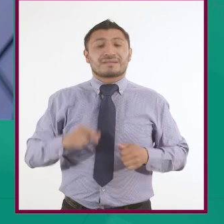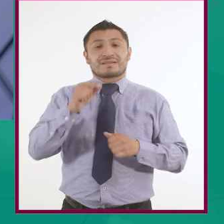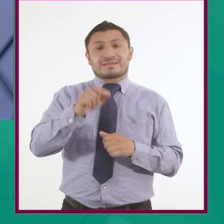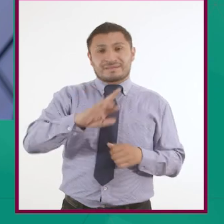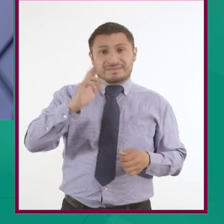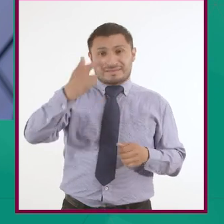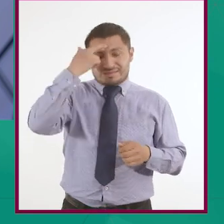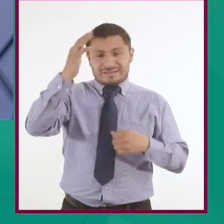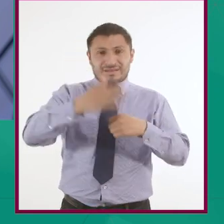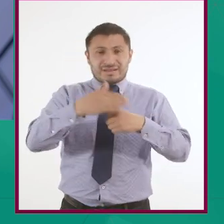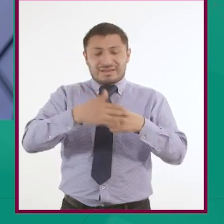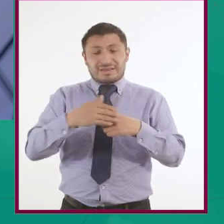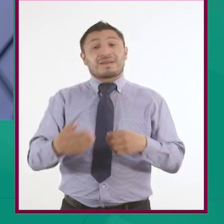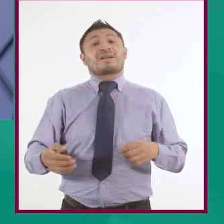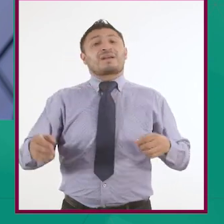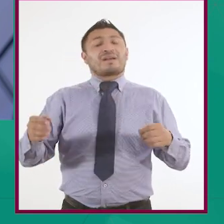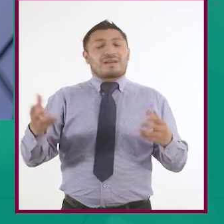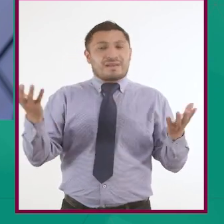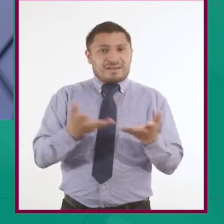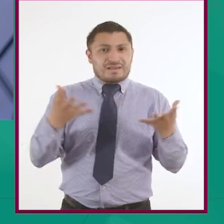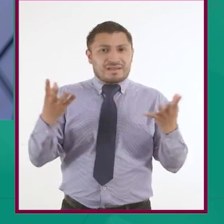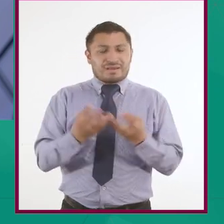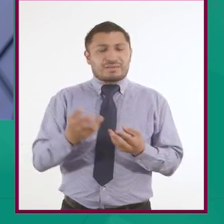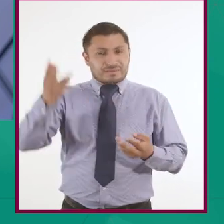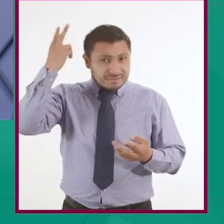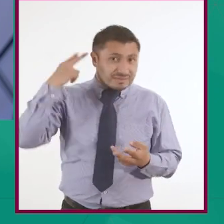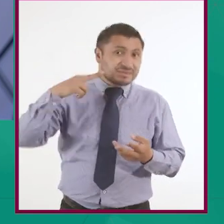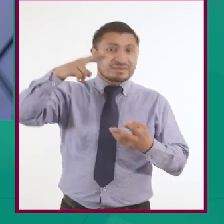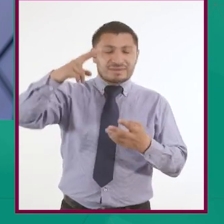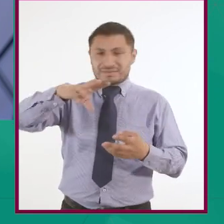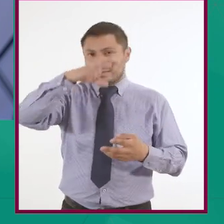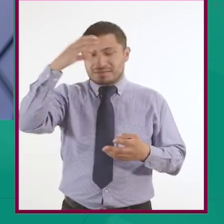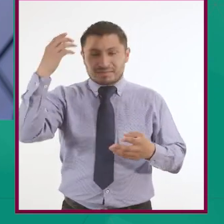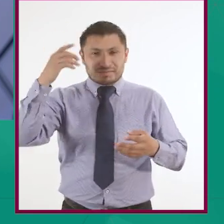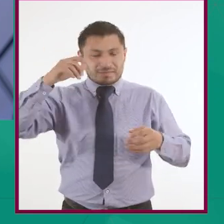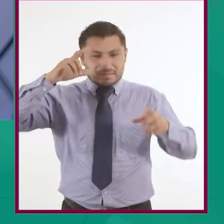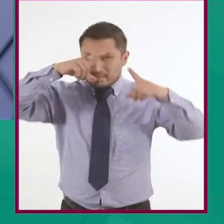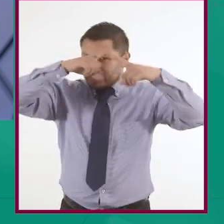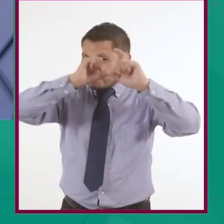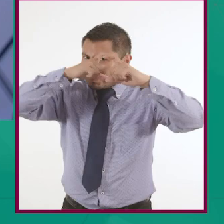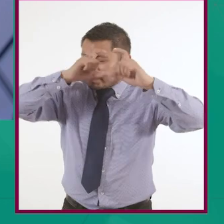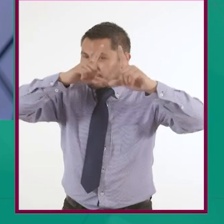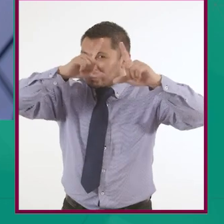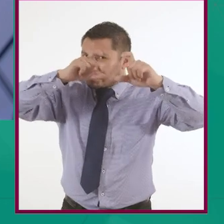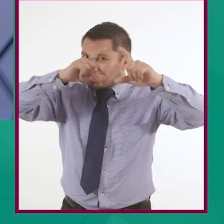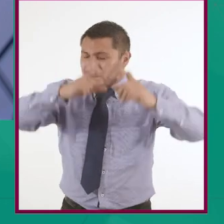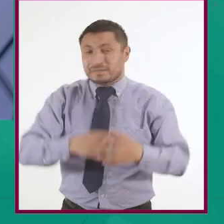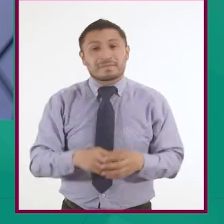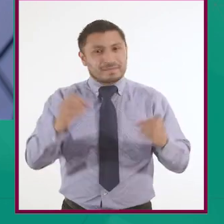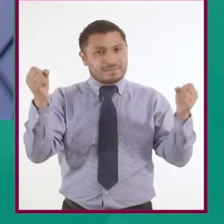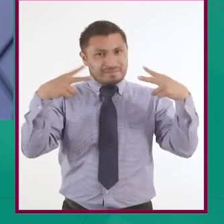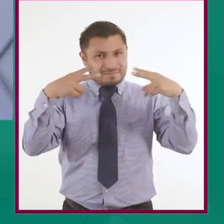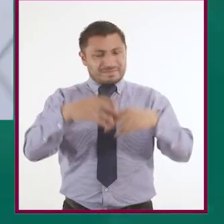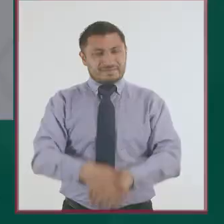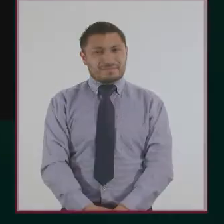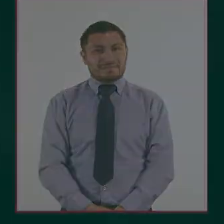pierdas la próxima emisión porque haremos un recorrido a través de la lente de los fotógrafos. Te espero.